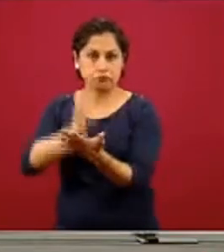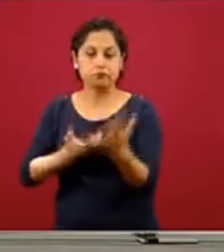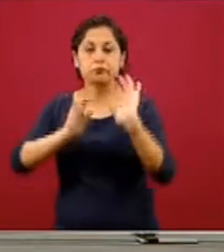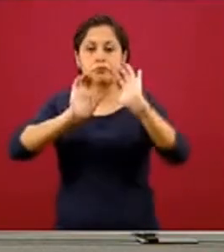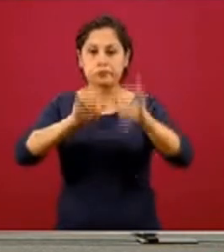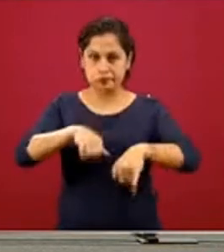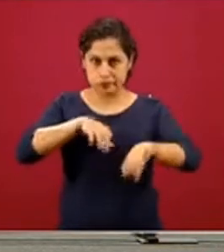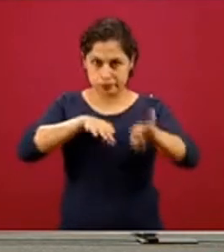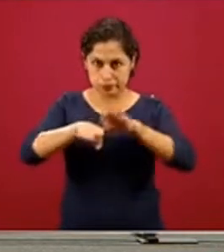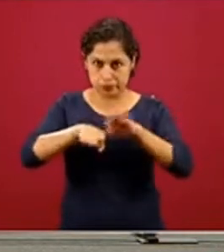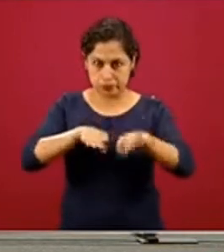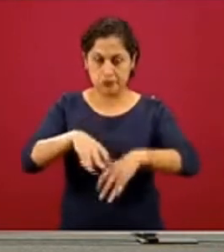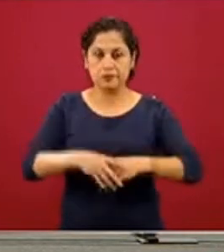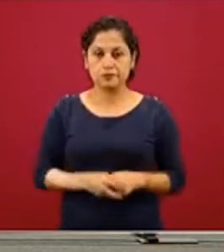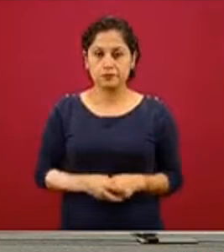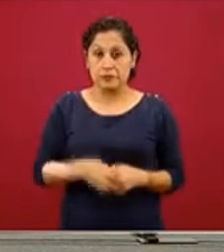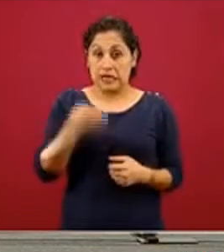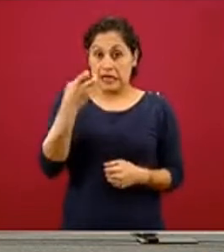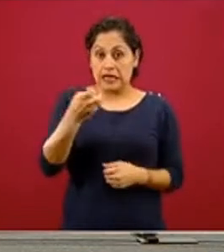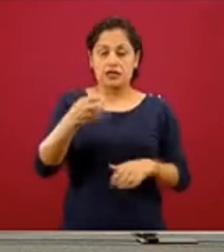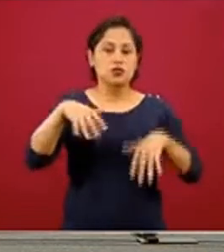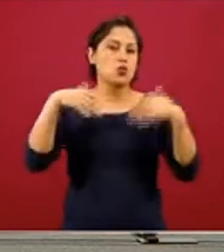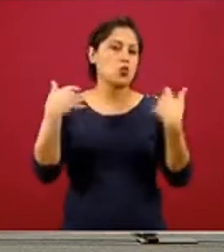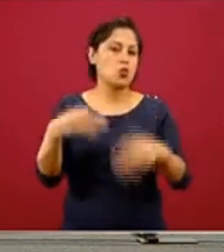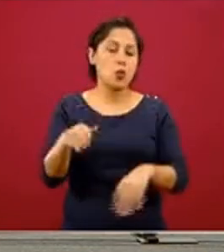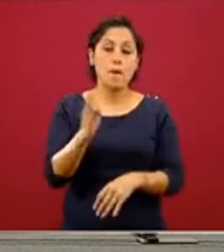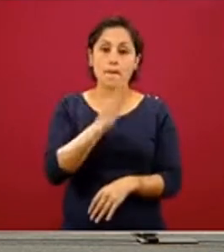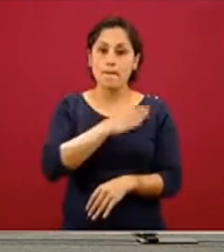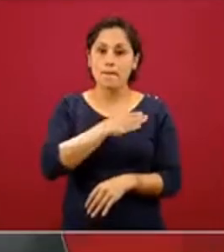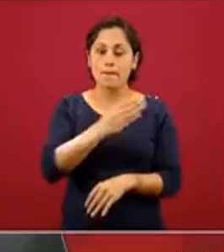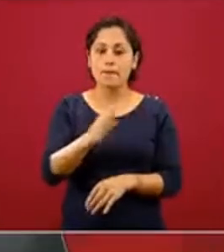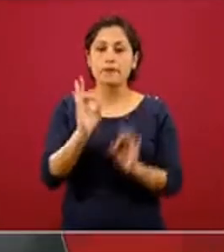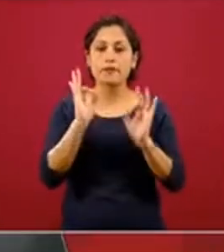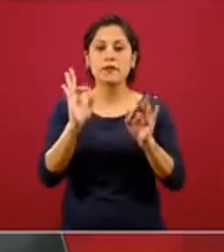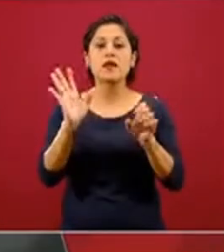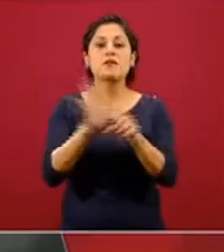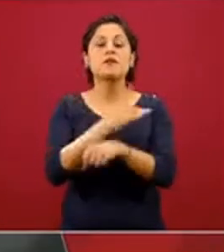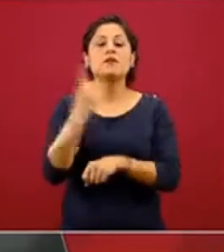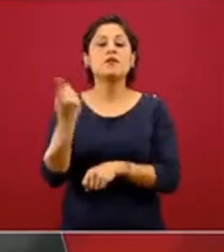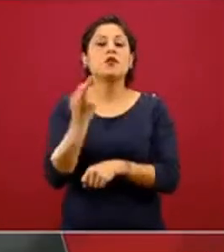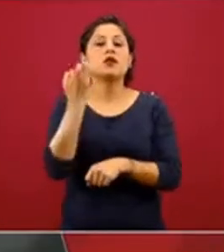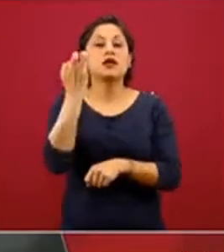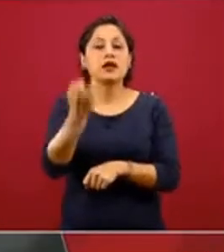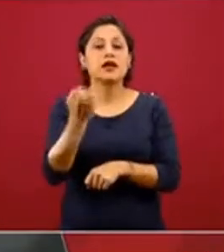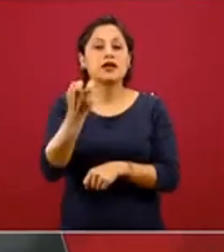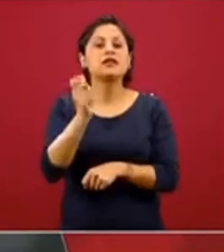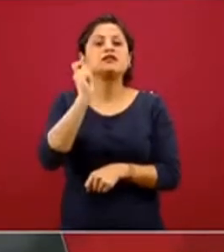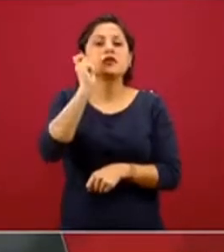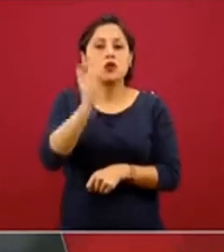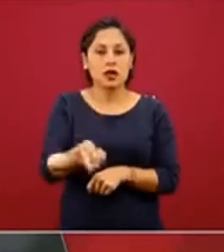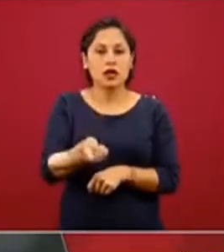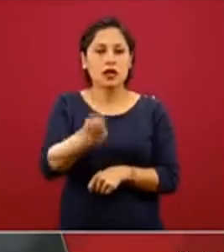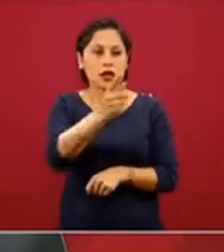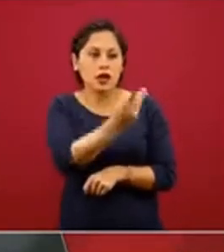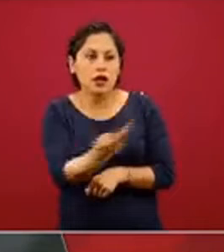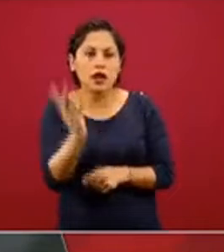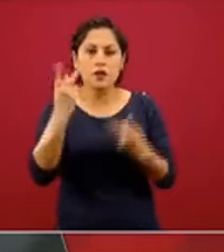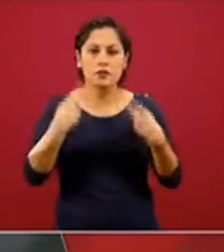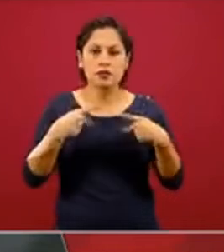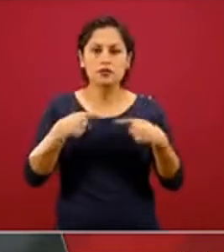contratados. Y esto es muy positivo porque refleja una actitud, desde luego, de vocación de